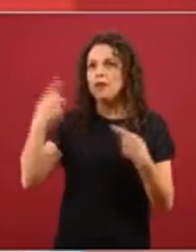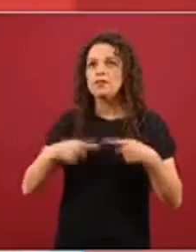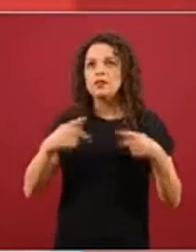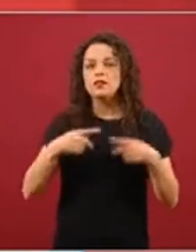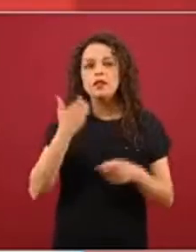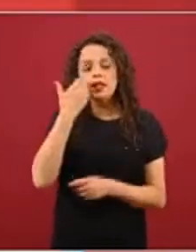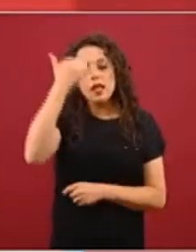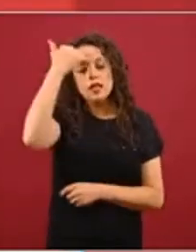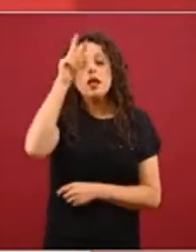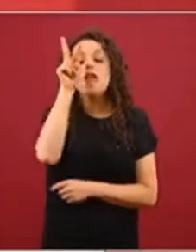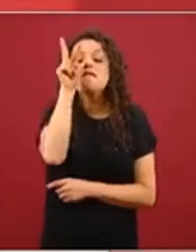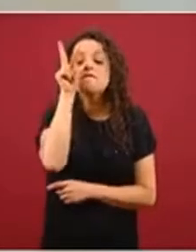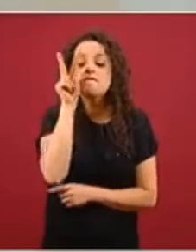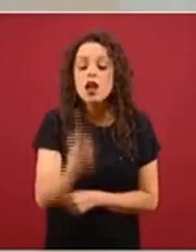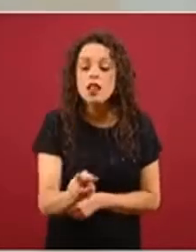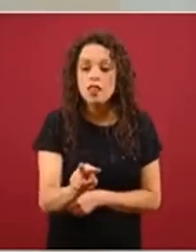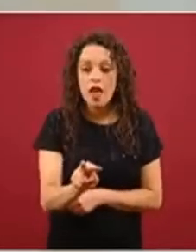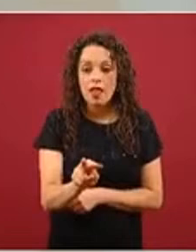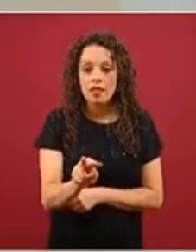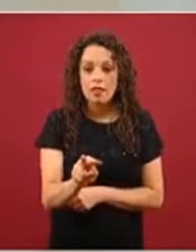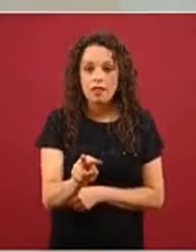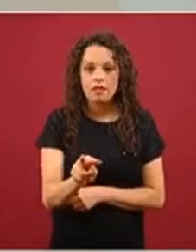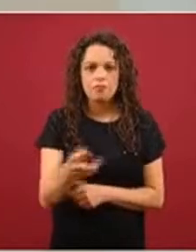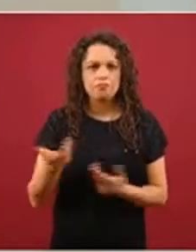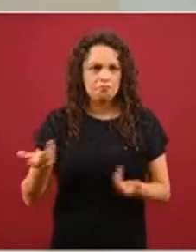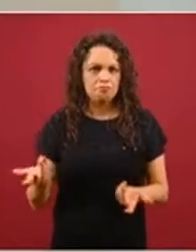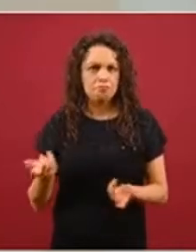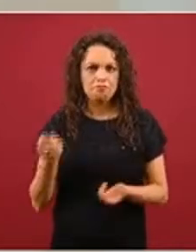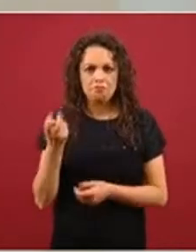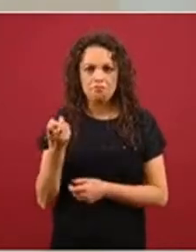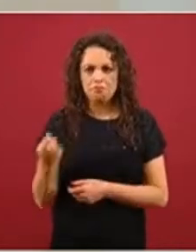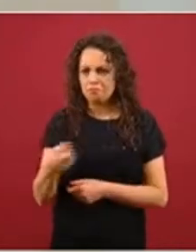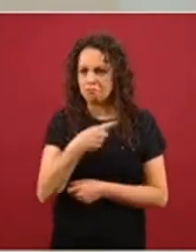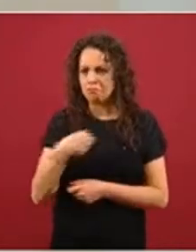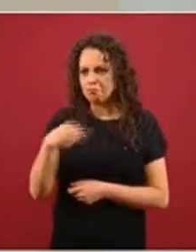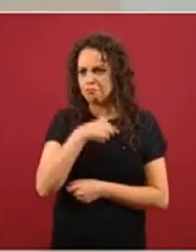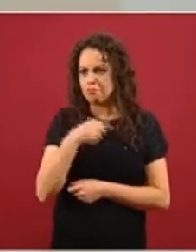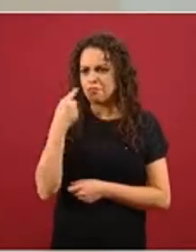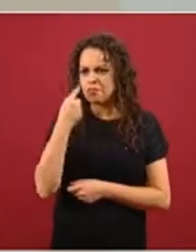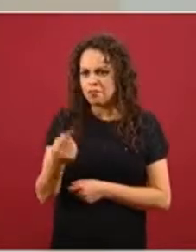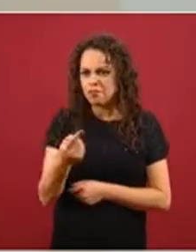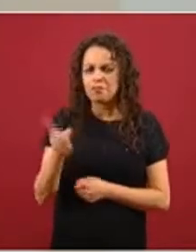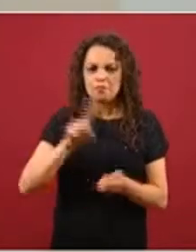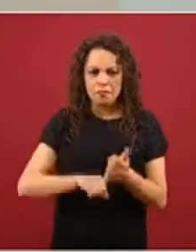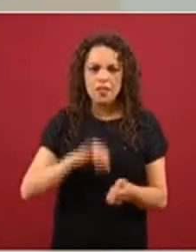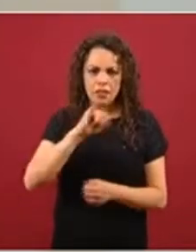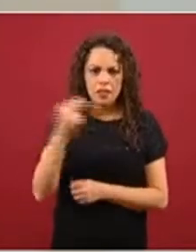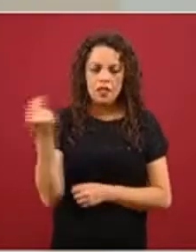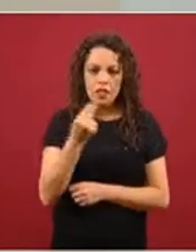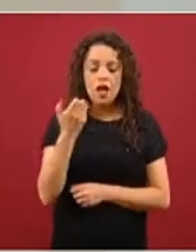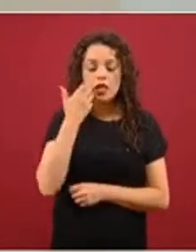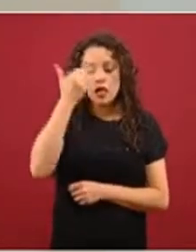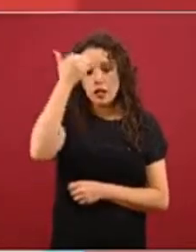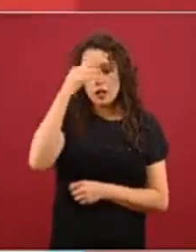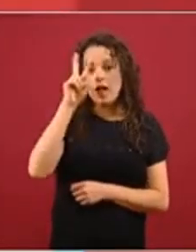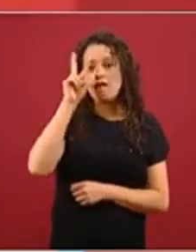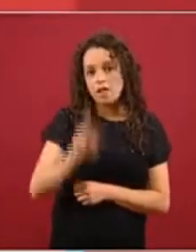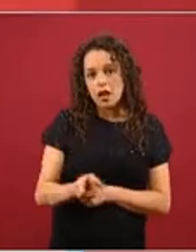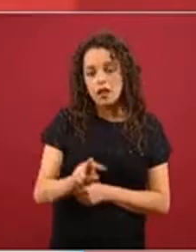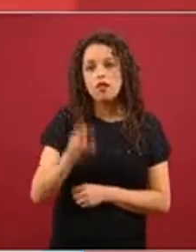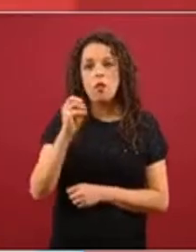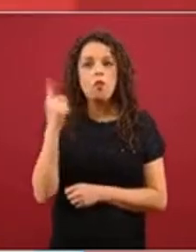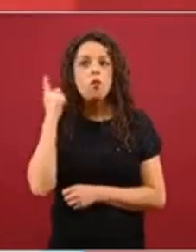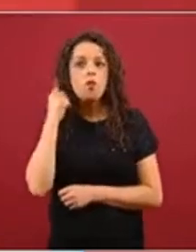conocer la verdad. Es común que uno tenga una apreciación por la verdad y que uno declare querer oír la